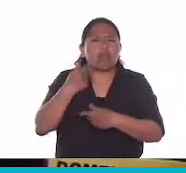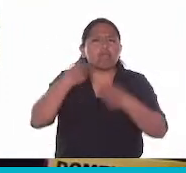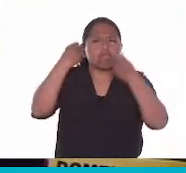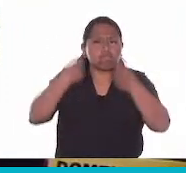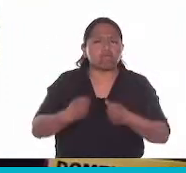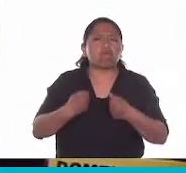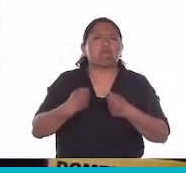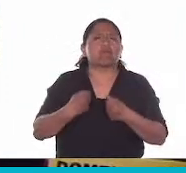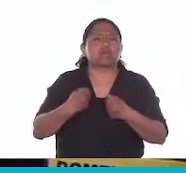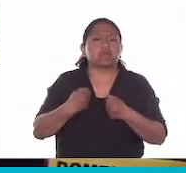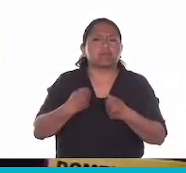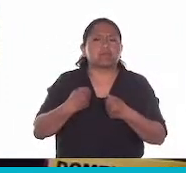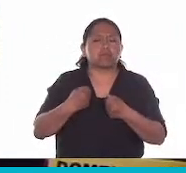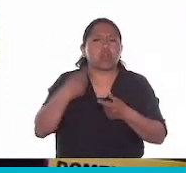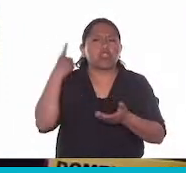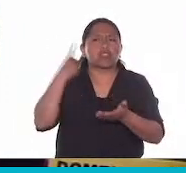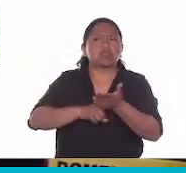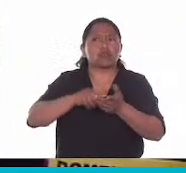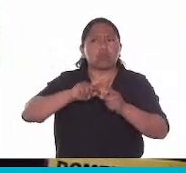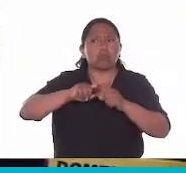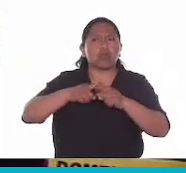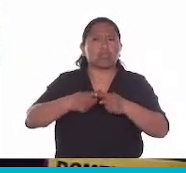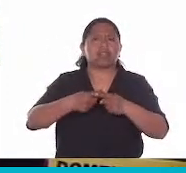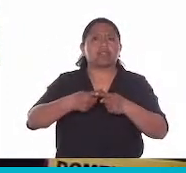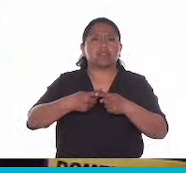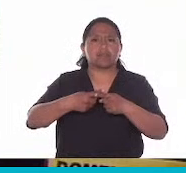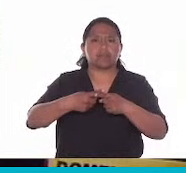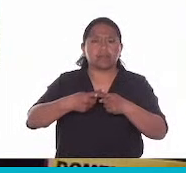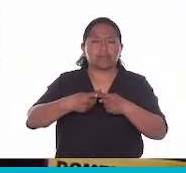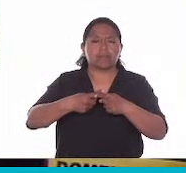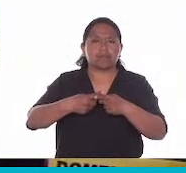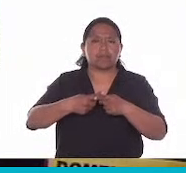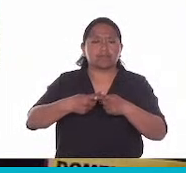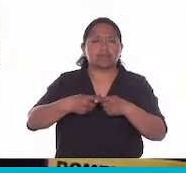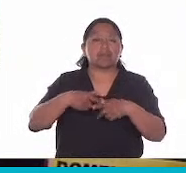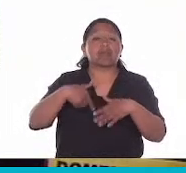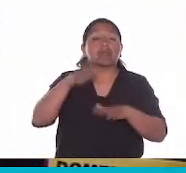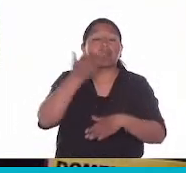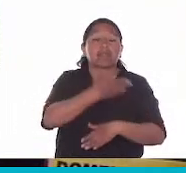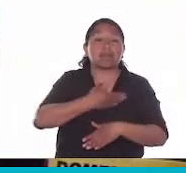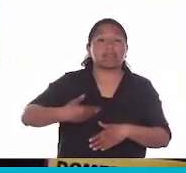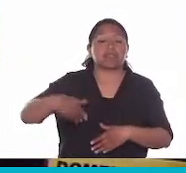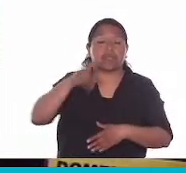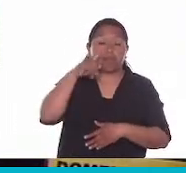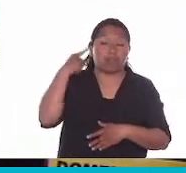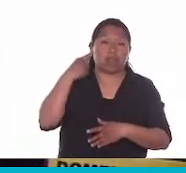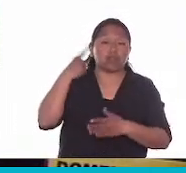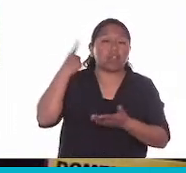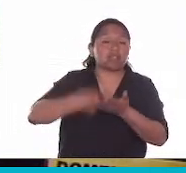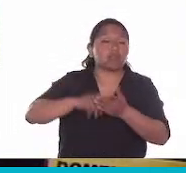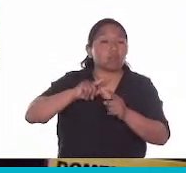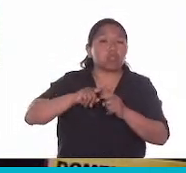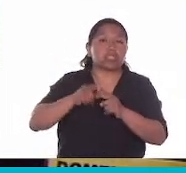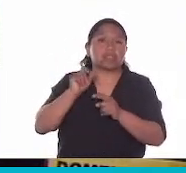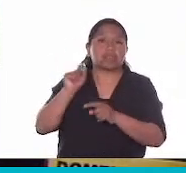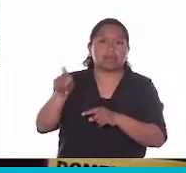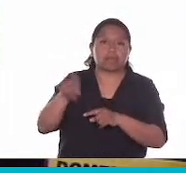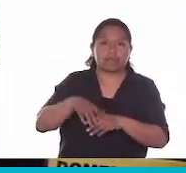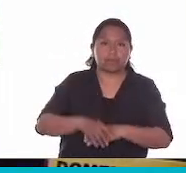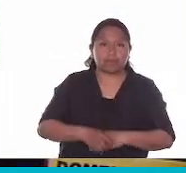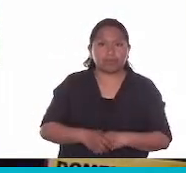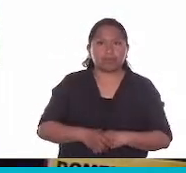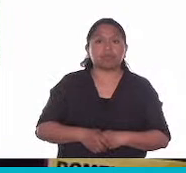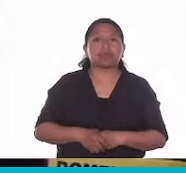y se resuelve con política en especial la del presidente Alberto Fernández porque con